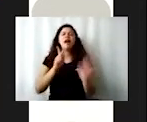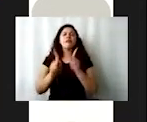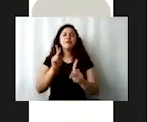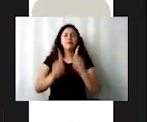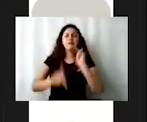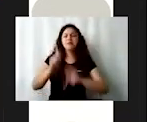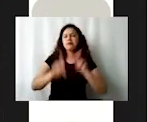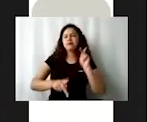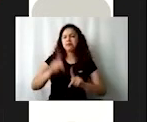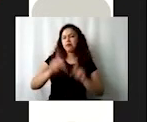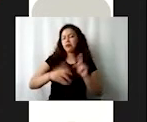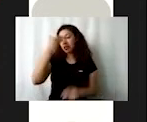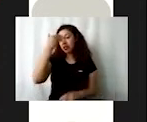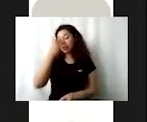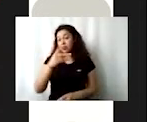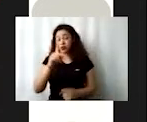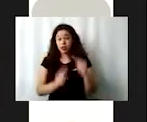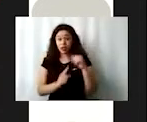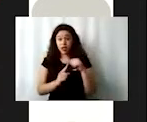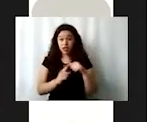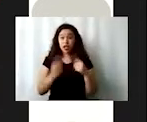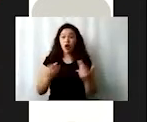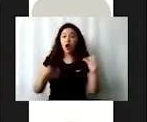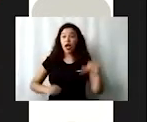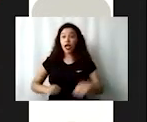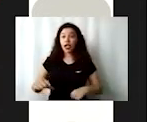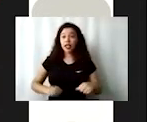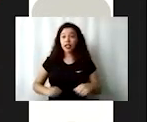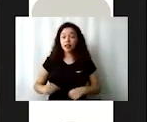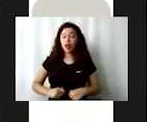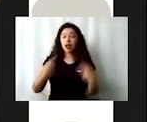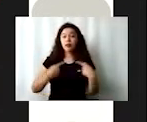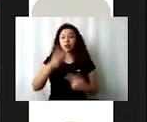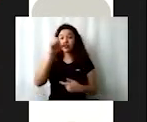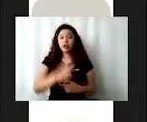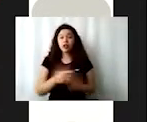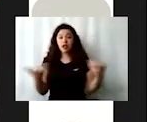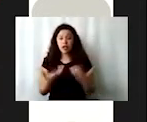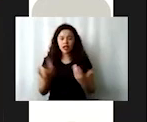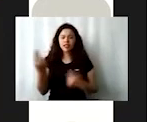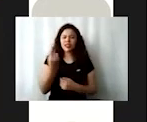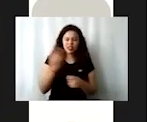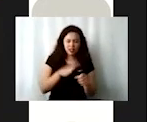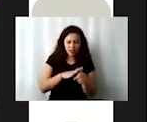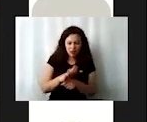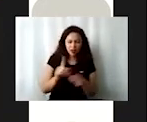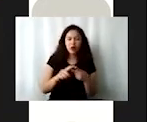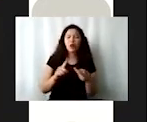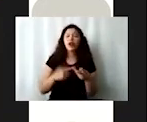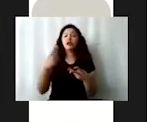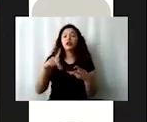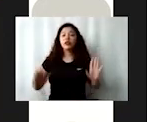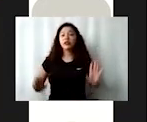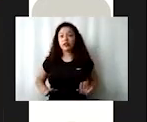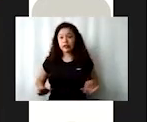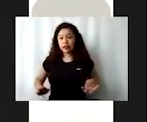saber cuáles son las tareas y actividades que realiza una persona, qué se requiere, cuáles son las características que